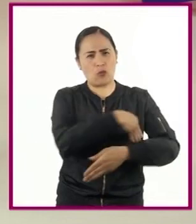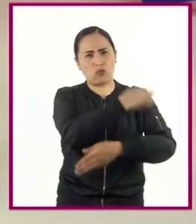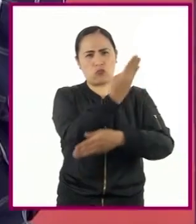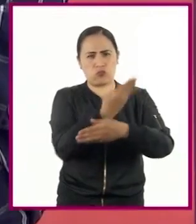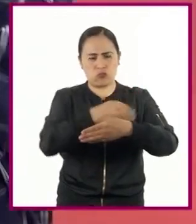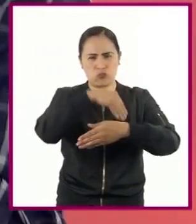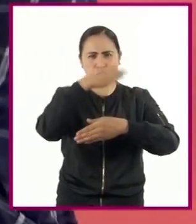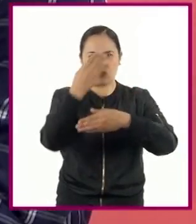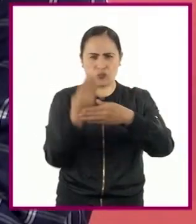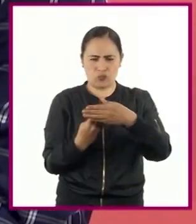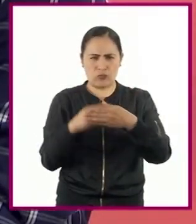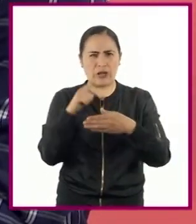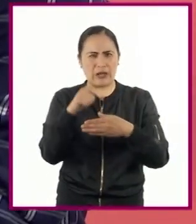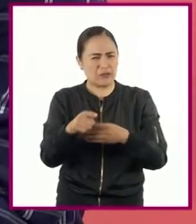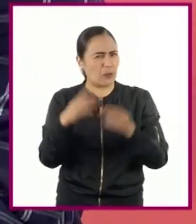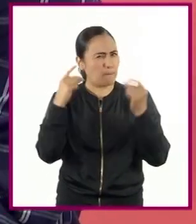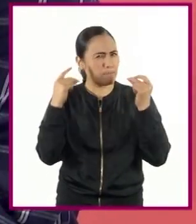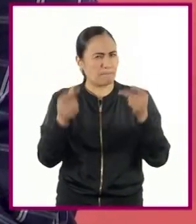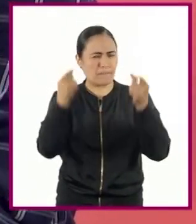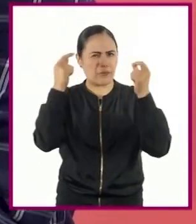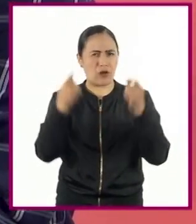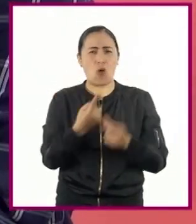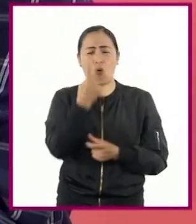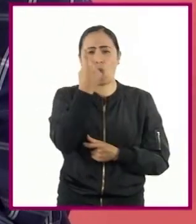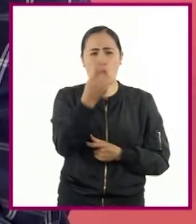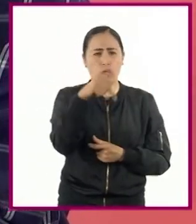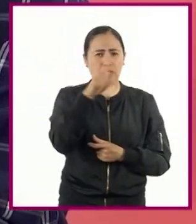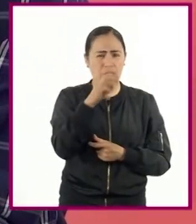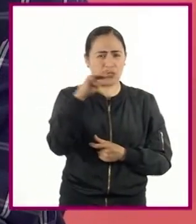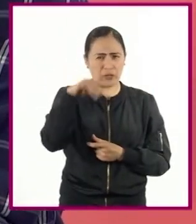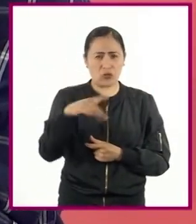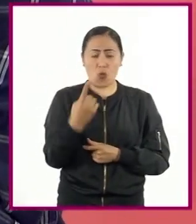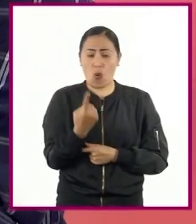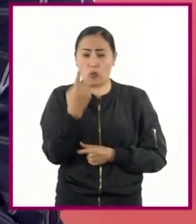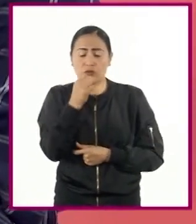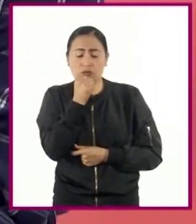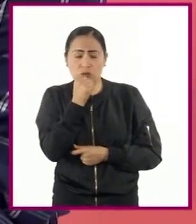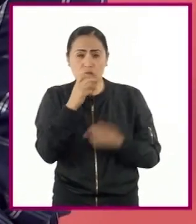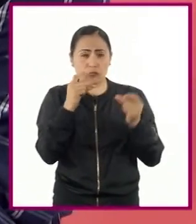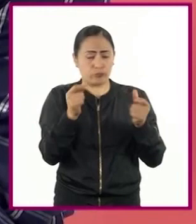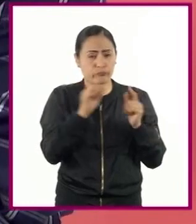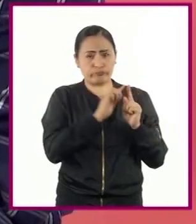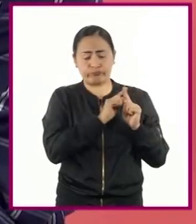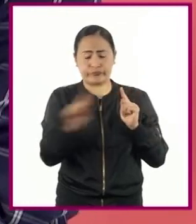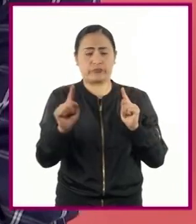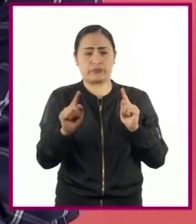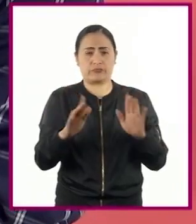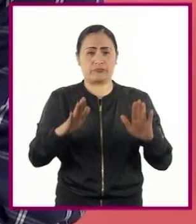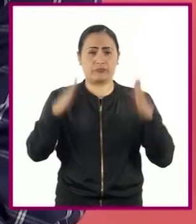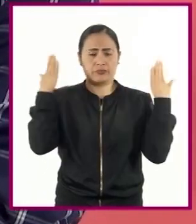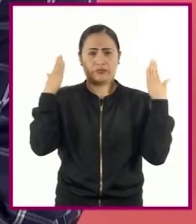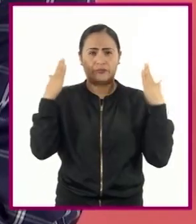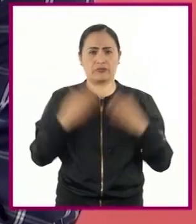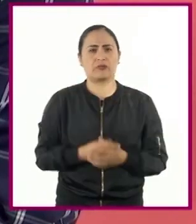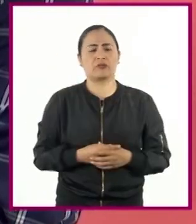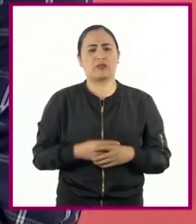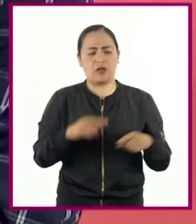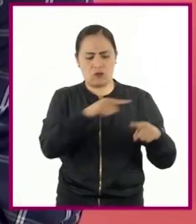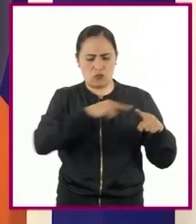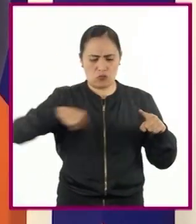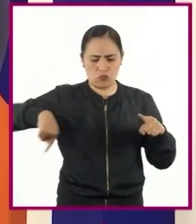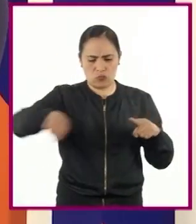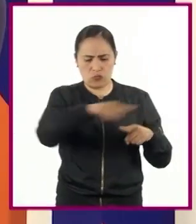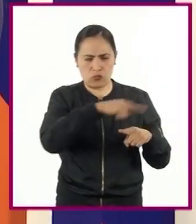ballena corren casi a 1,5 kilómetros por segundo. Esas darían 4 vueltas a la pista